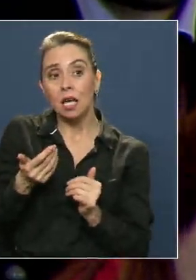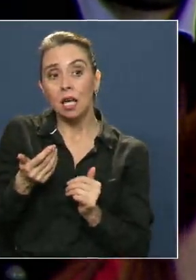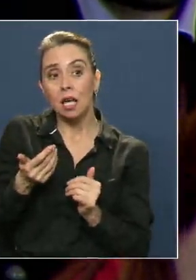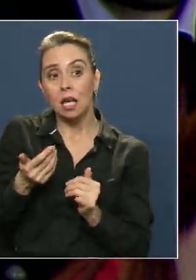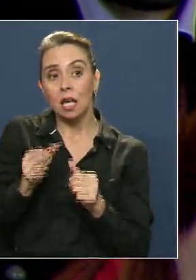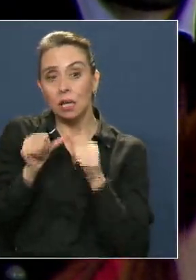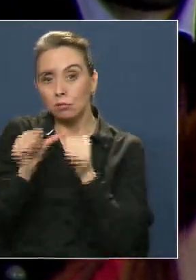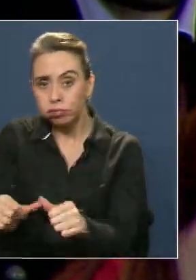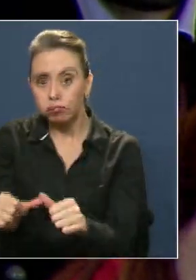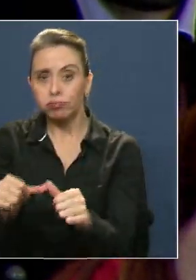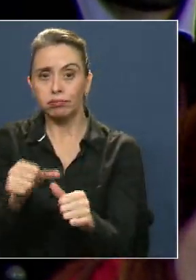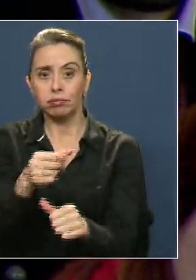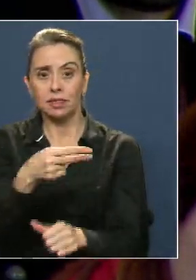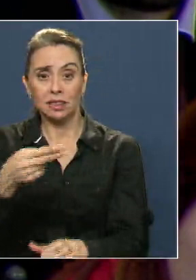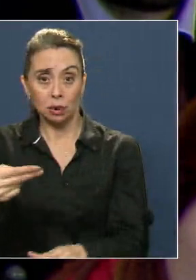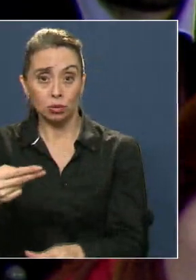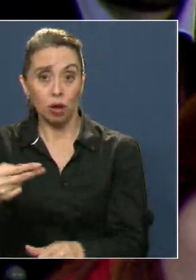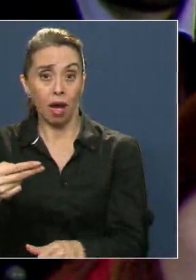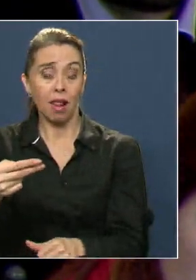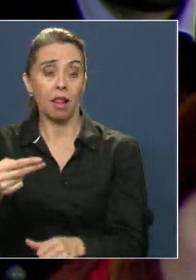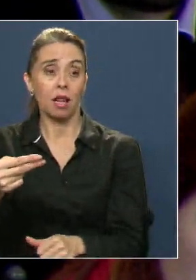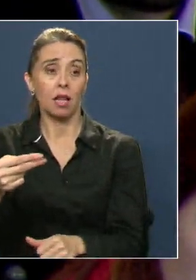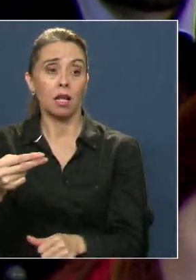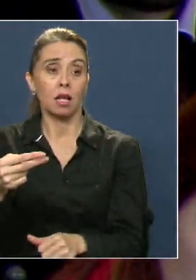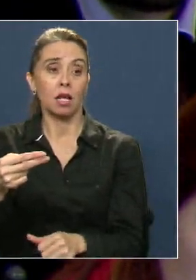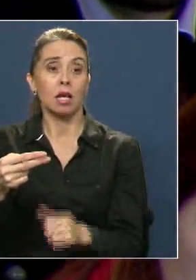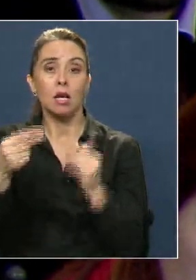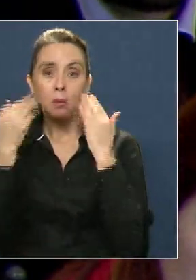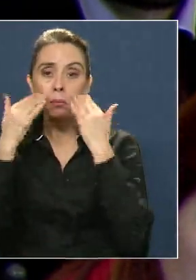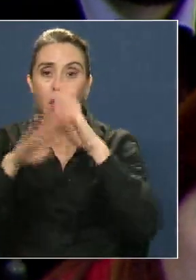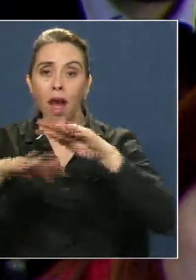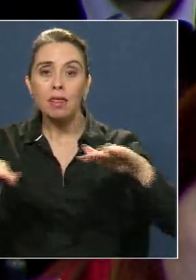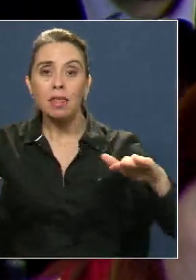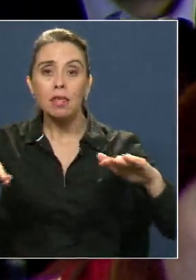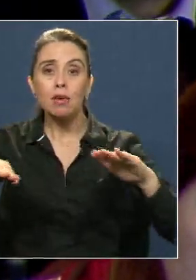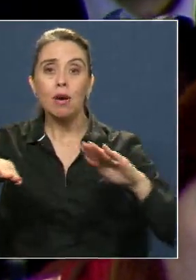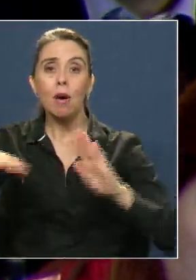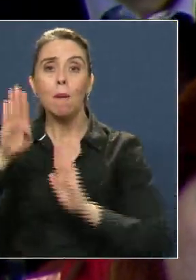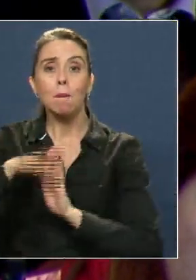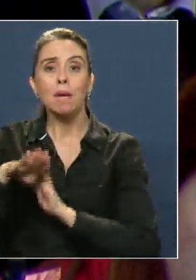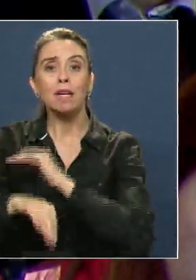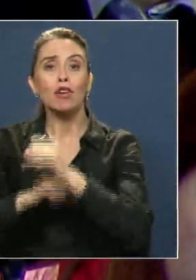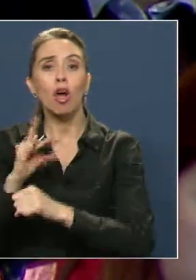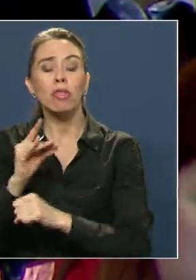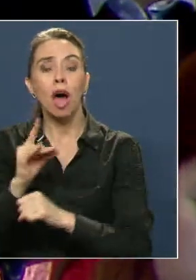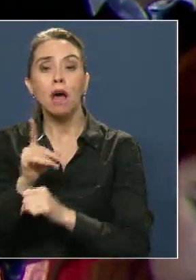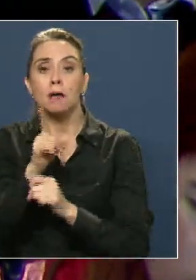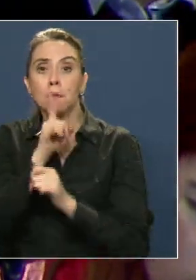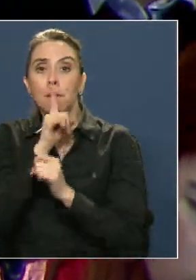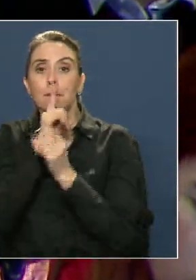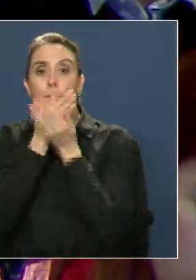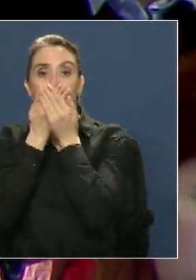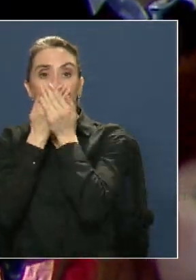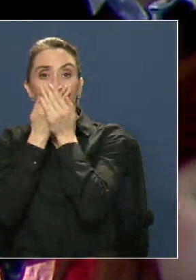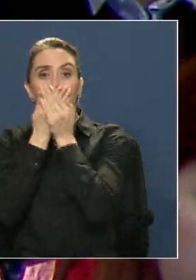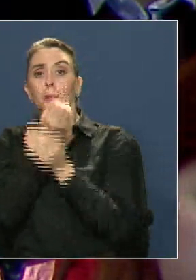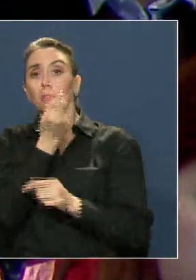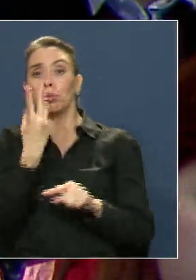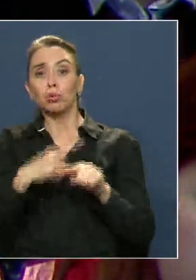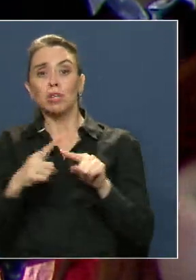bueno, a los delitos sexuales, principalmente en menores de edad, que han quedado silenciados y muchas veces